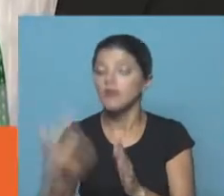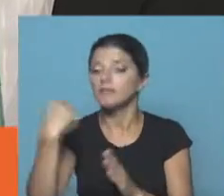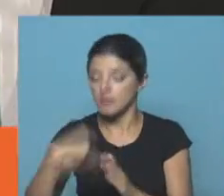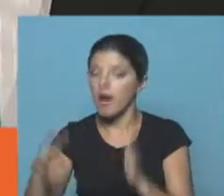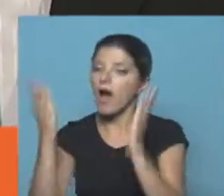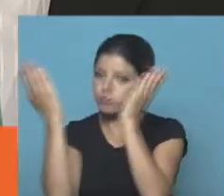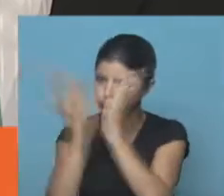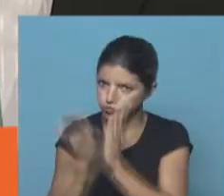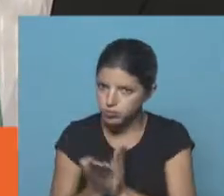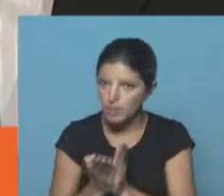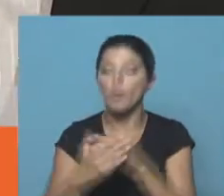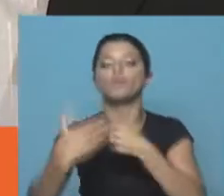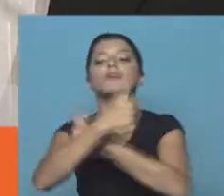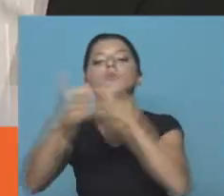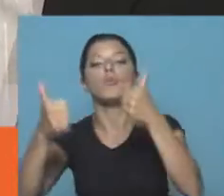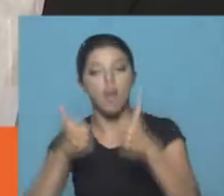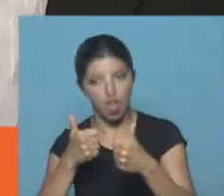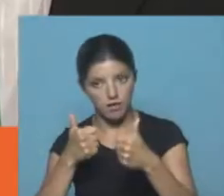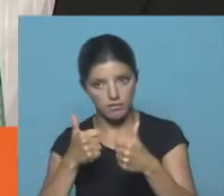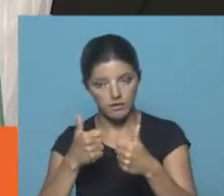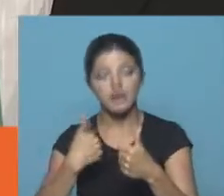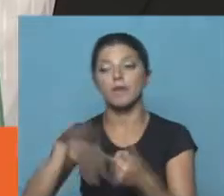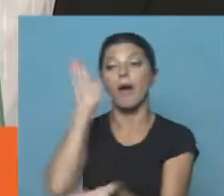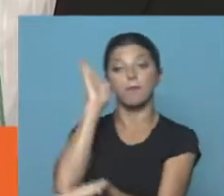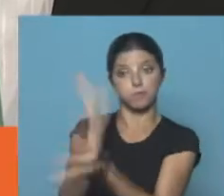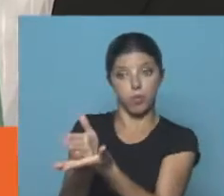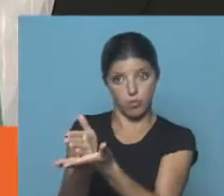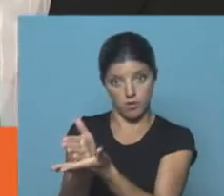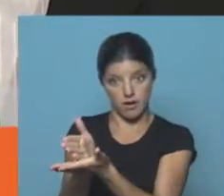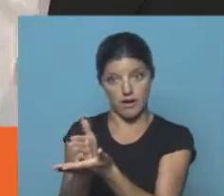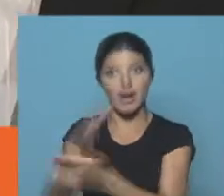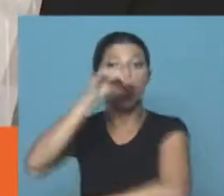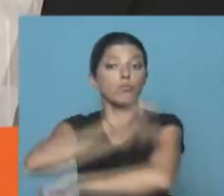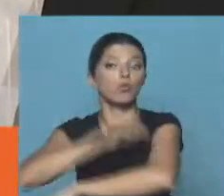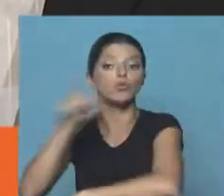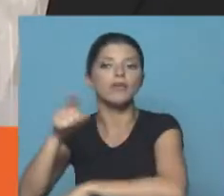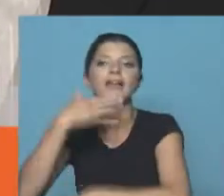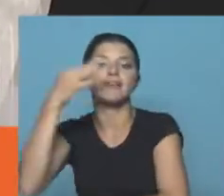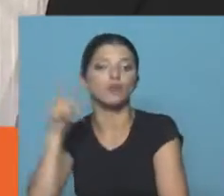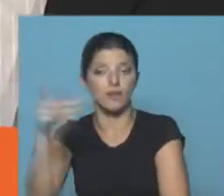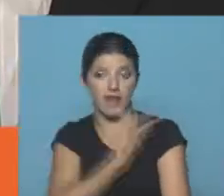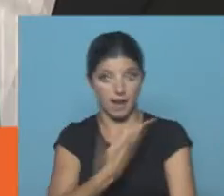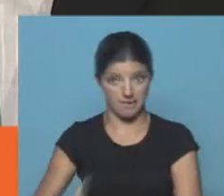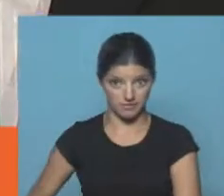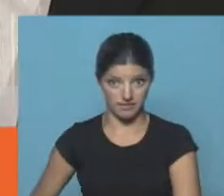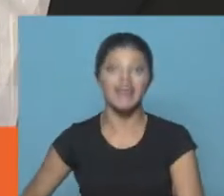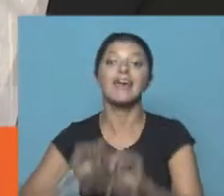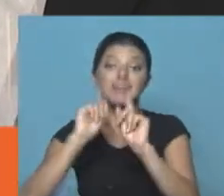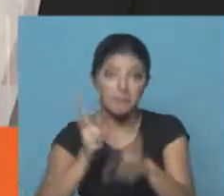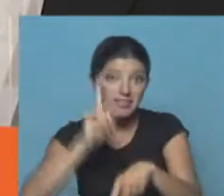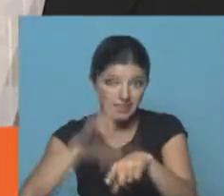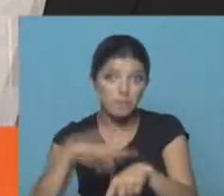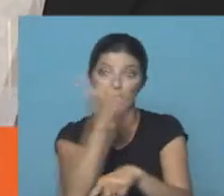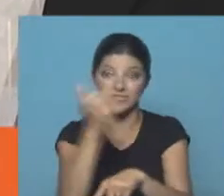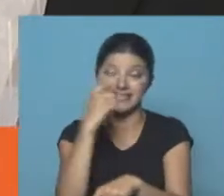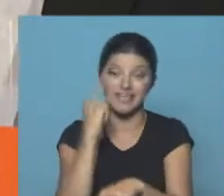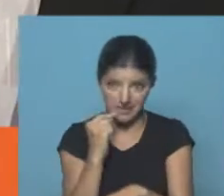de los fiscales. Los acusó de elaborar una investigación basada en imaginaciones y conjeturas.